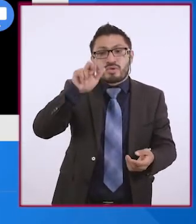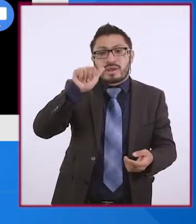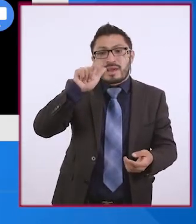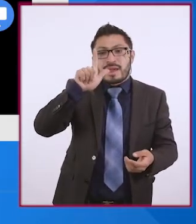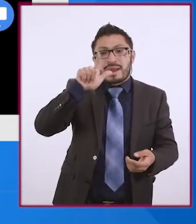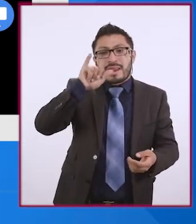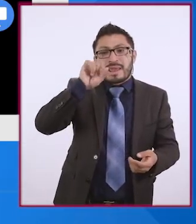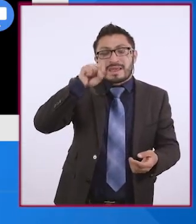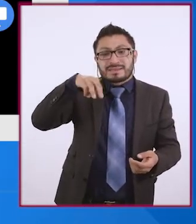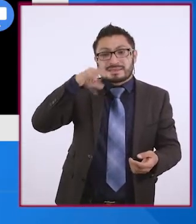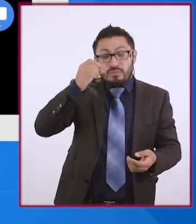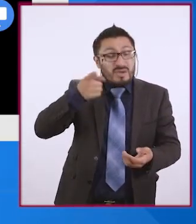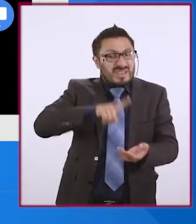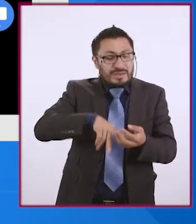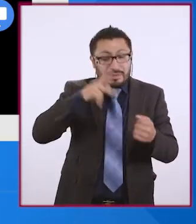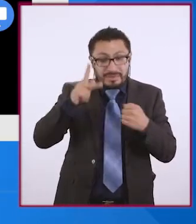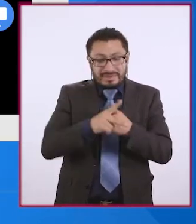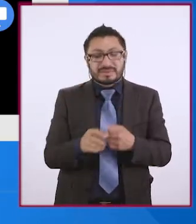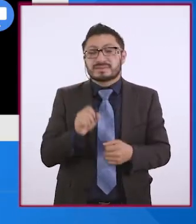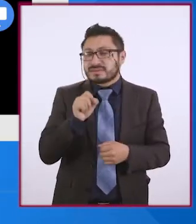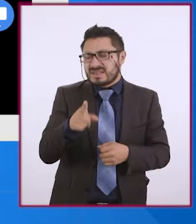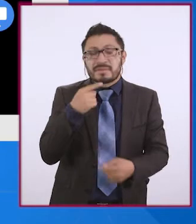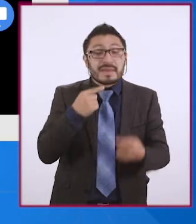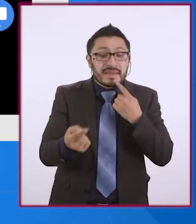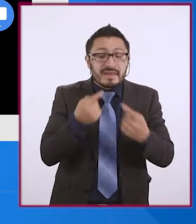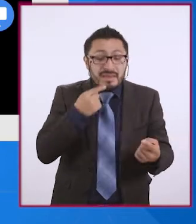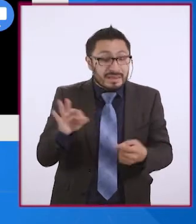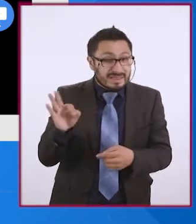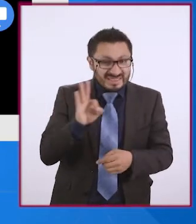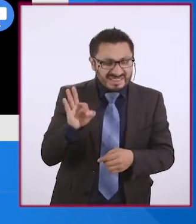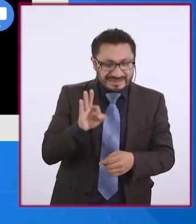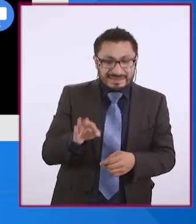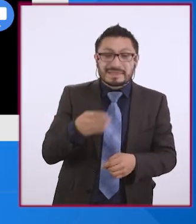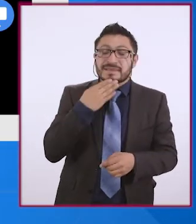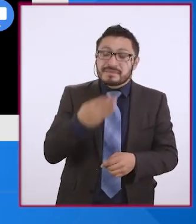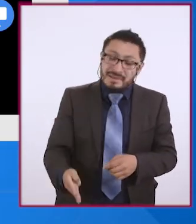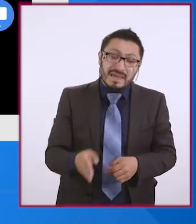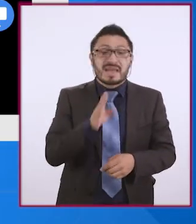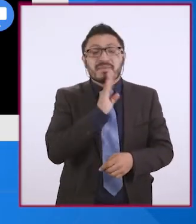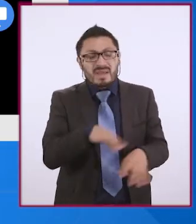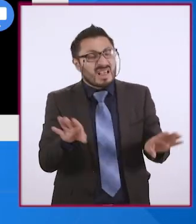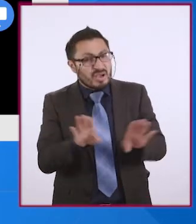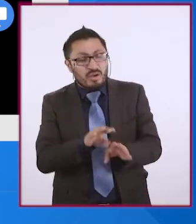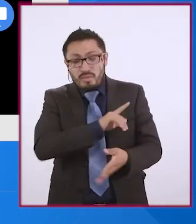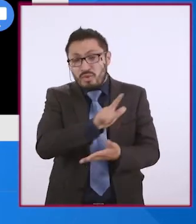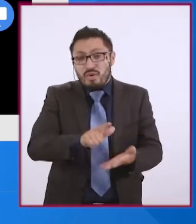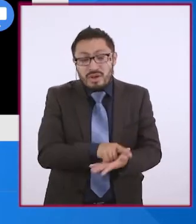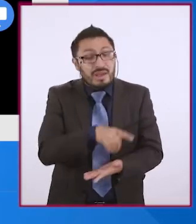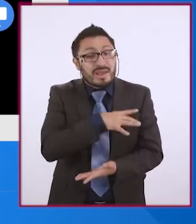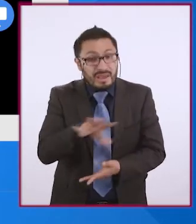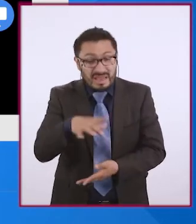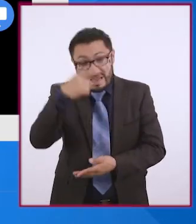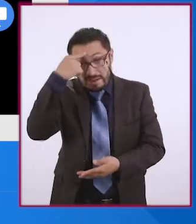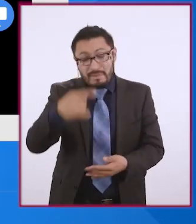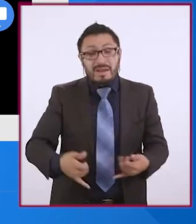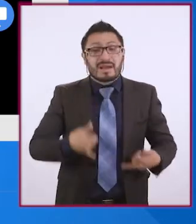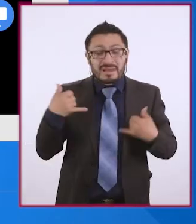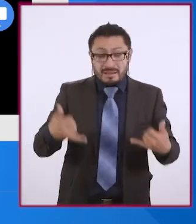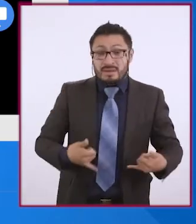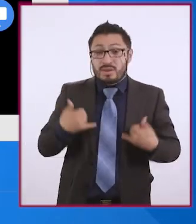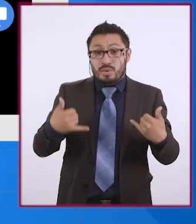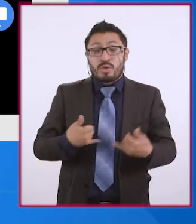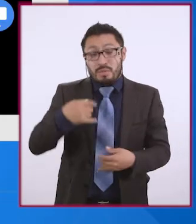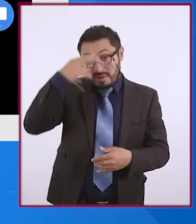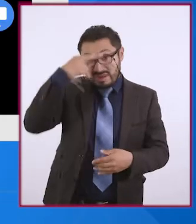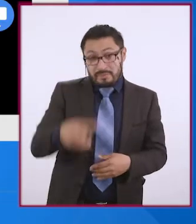se discute si conviene o no que haya una ley general para las jóvenes y los jóvenes en México. Yo